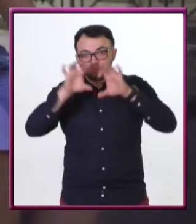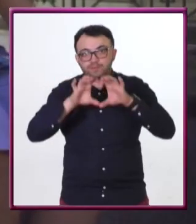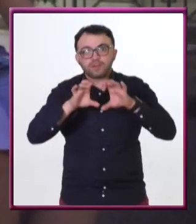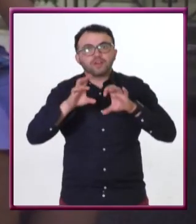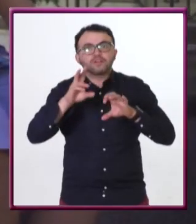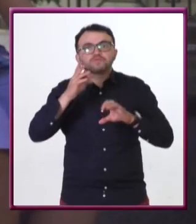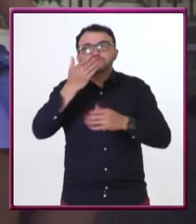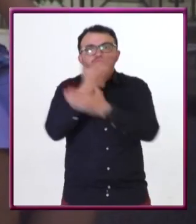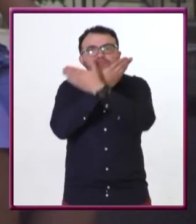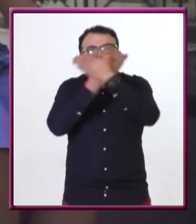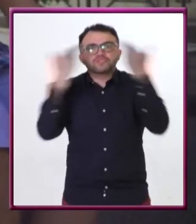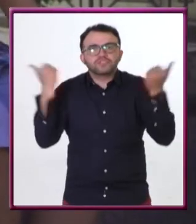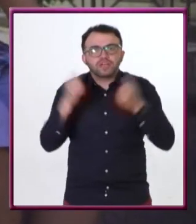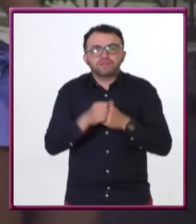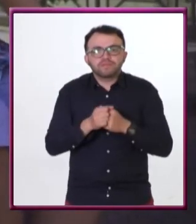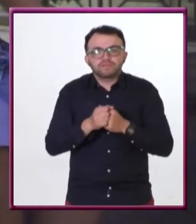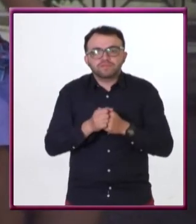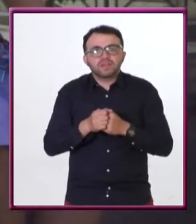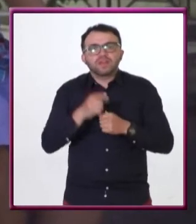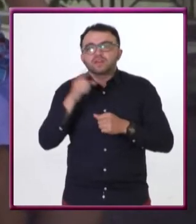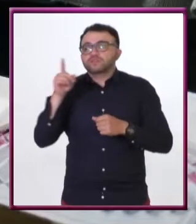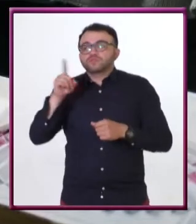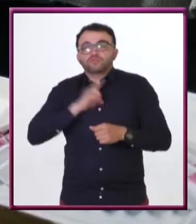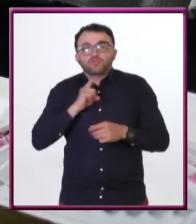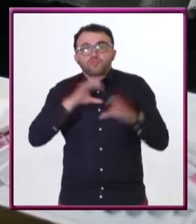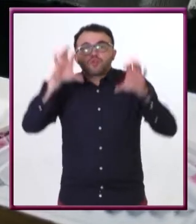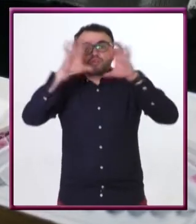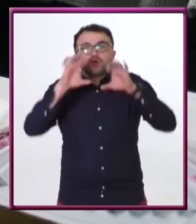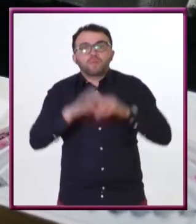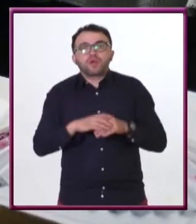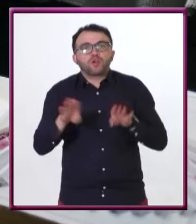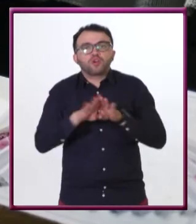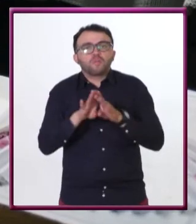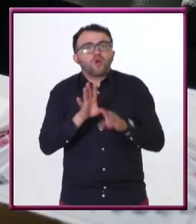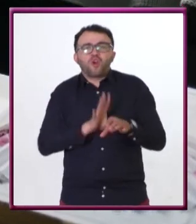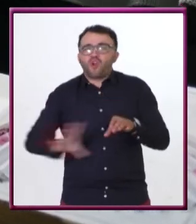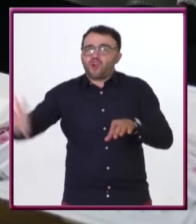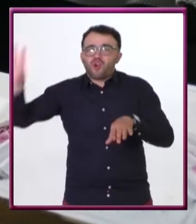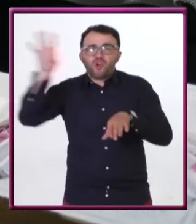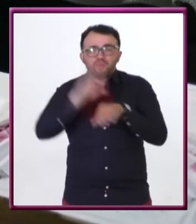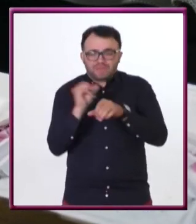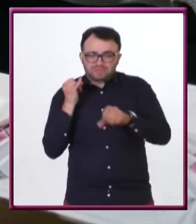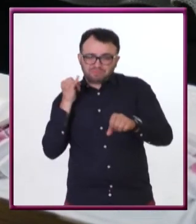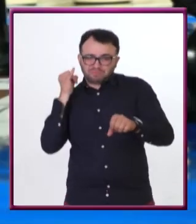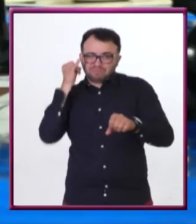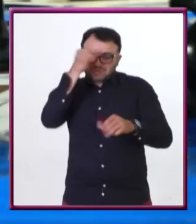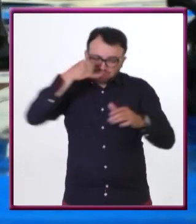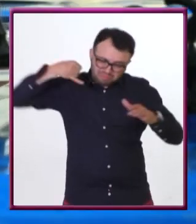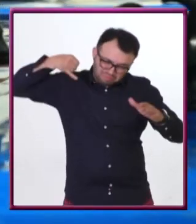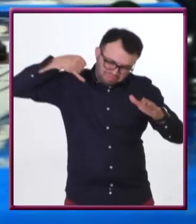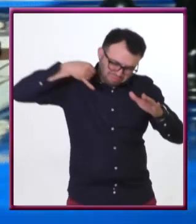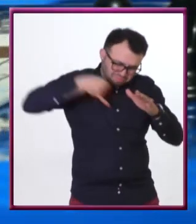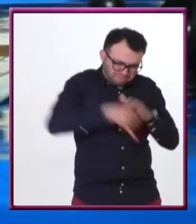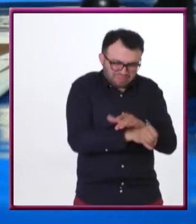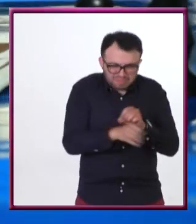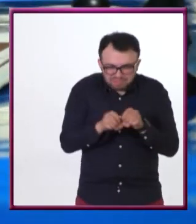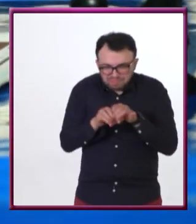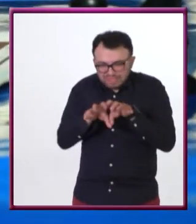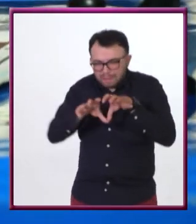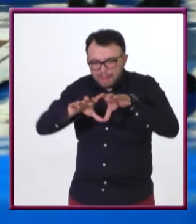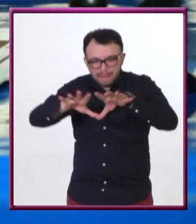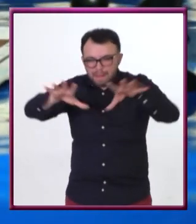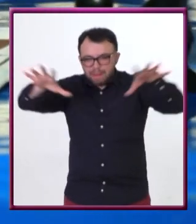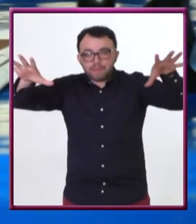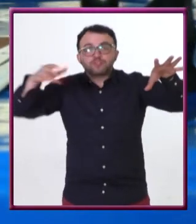eso y entonces analiza todo el árbol de variantes y se va a cierta profundidad. Y mientras más profundo